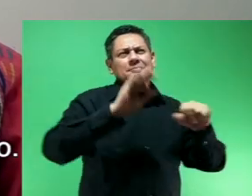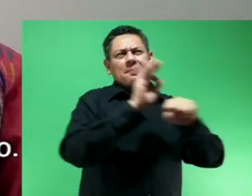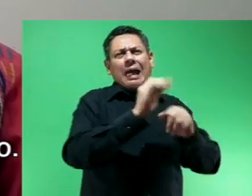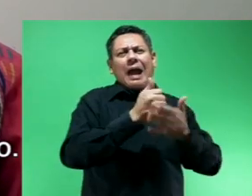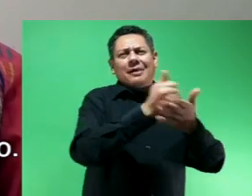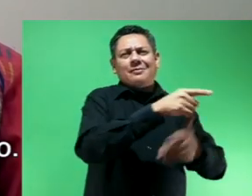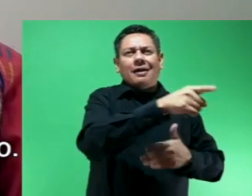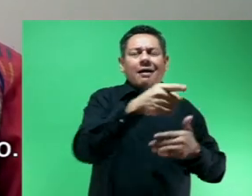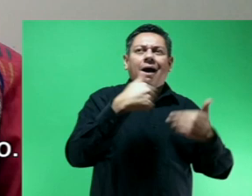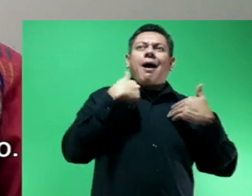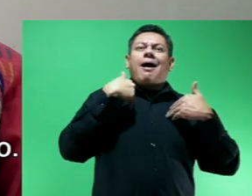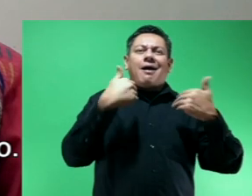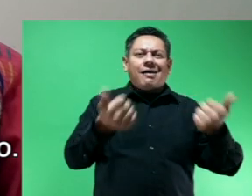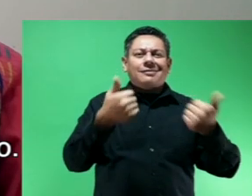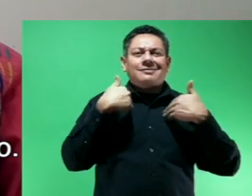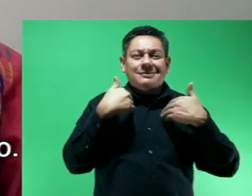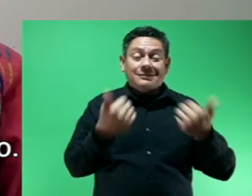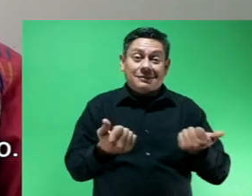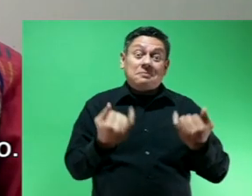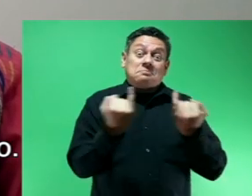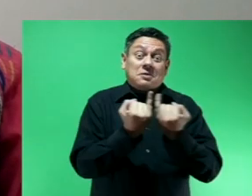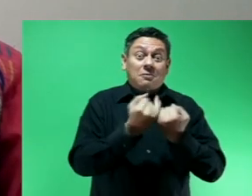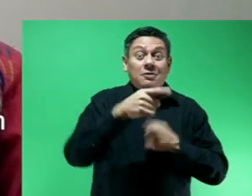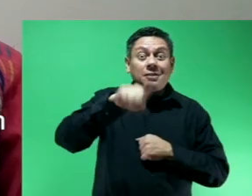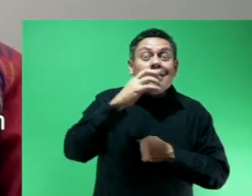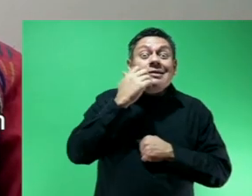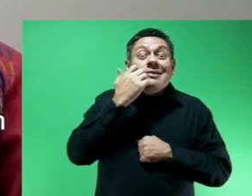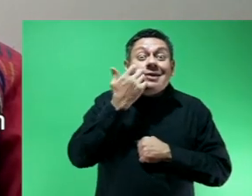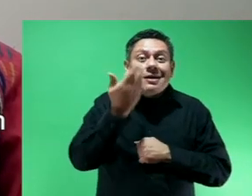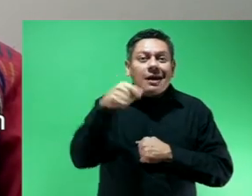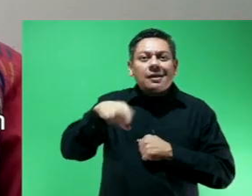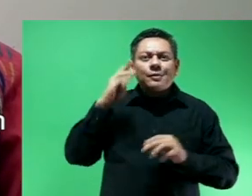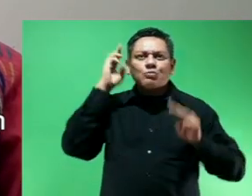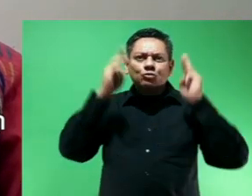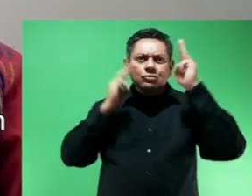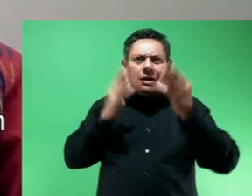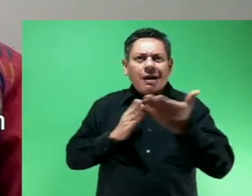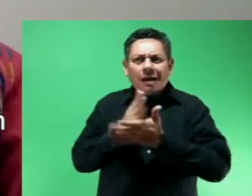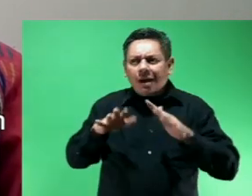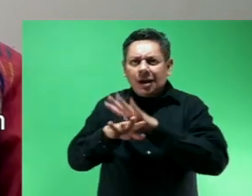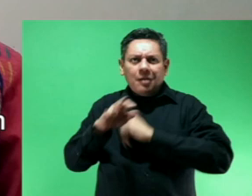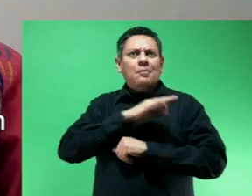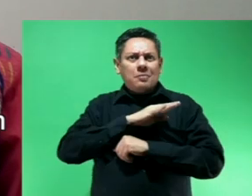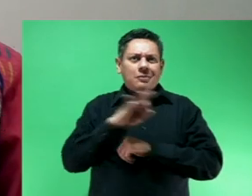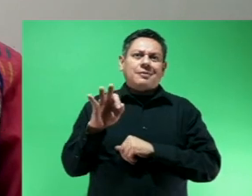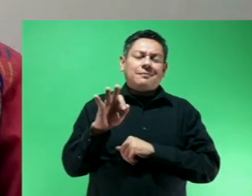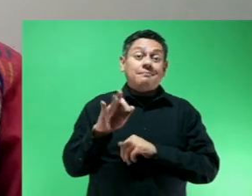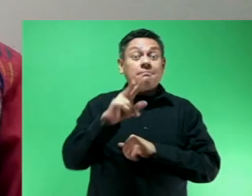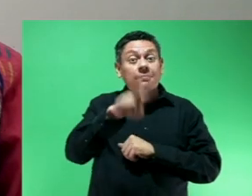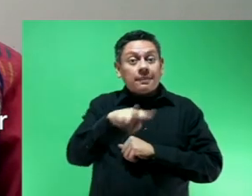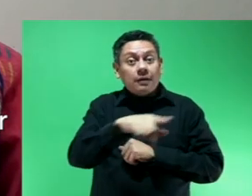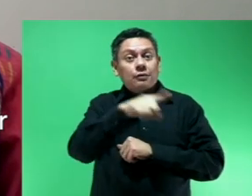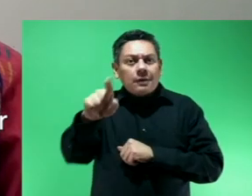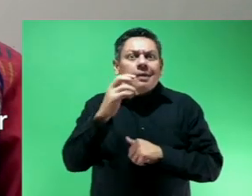transformar las real a través del deseo la accesibilidad también surge del deseo